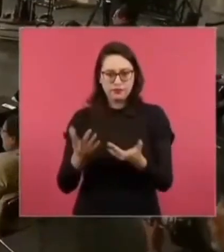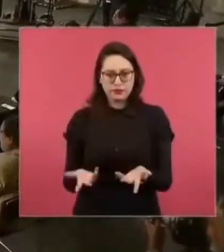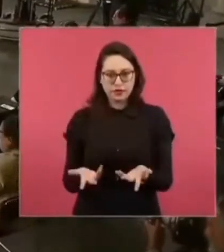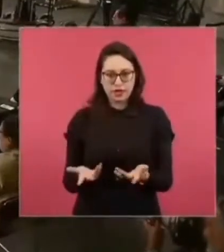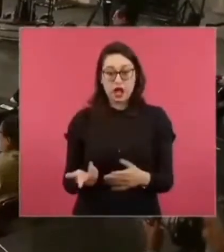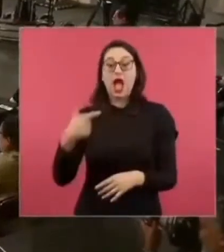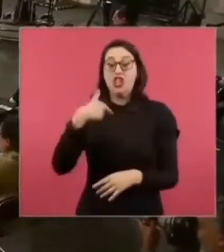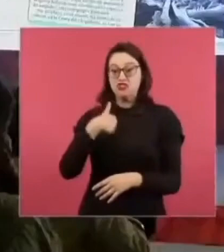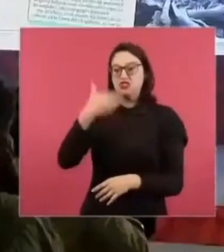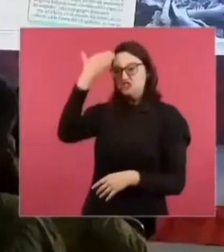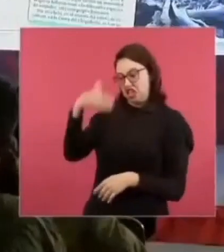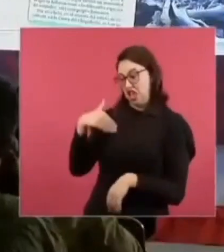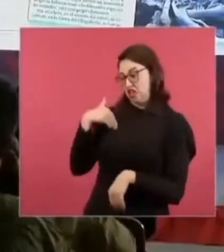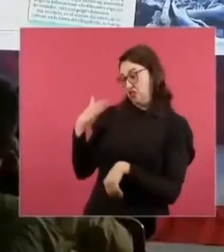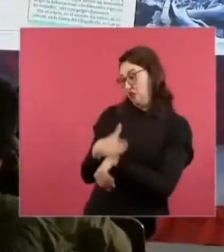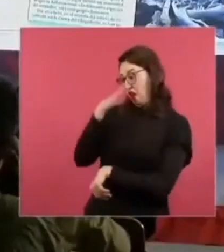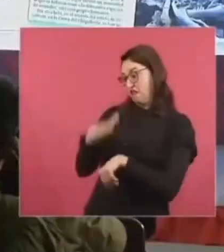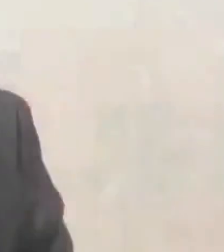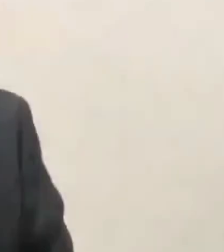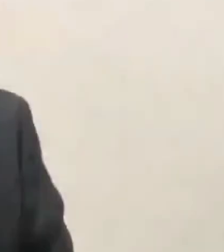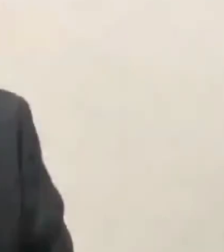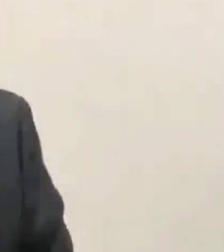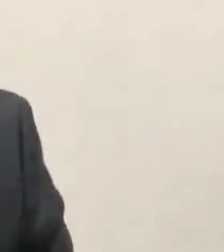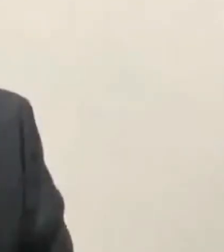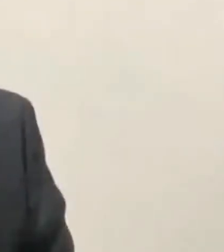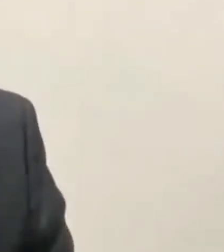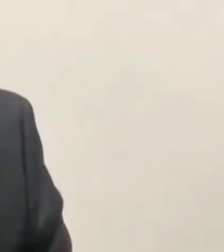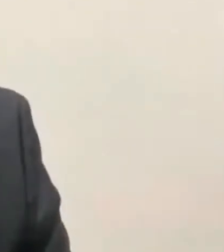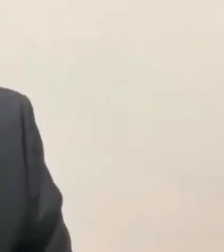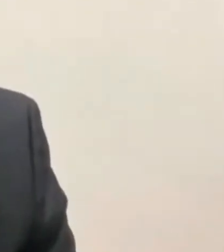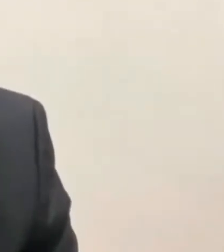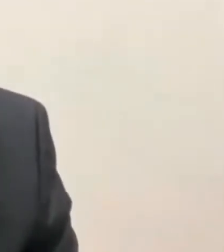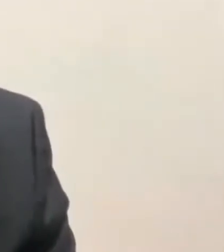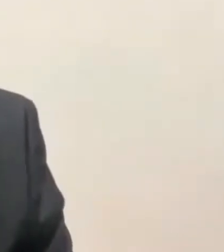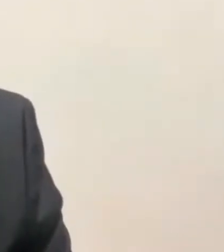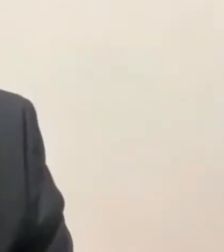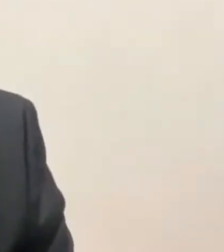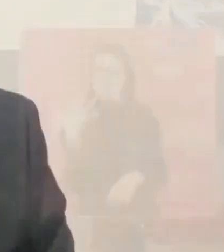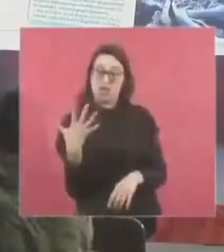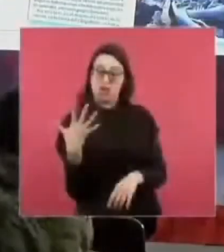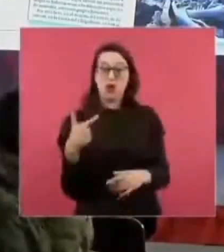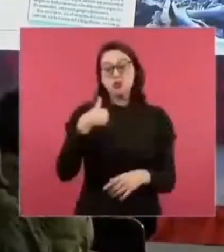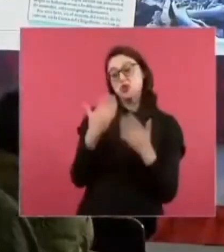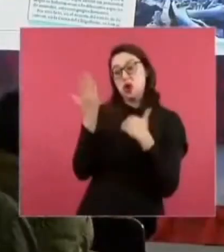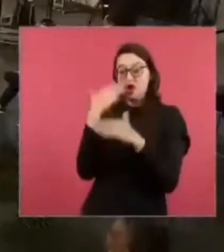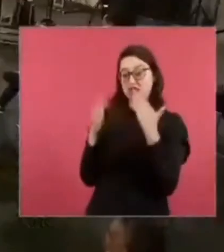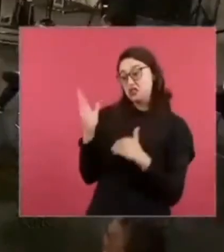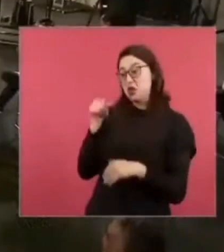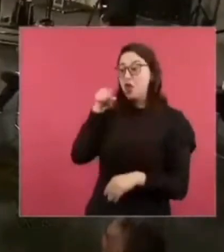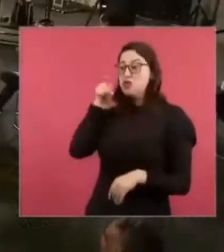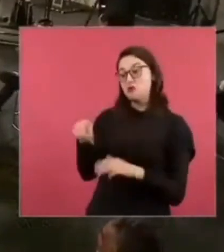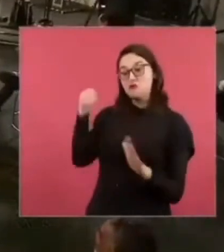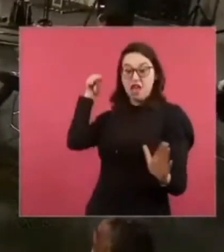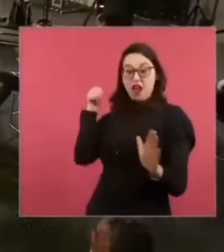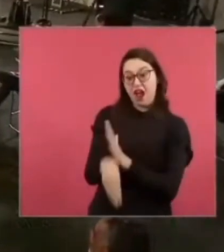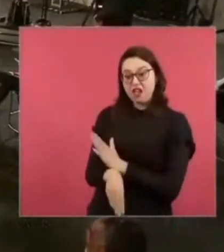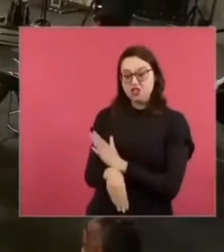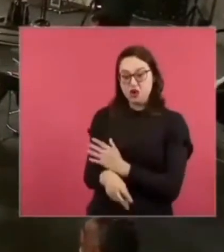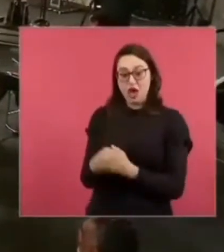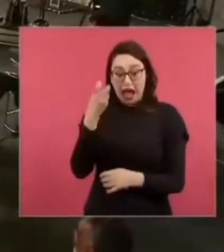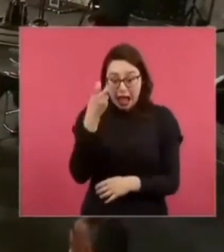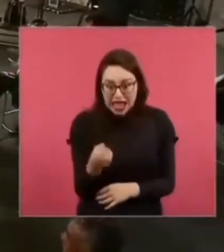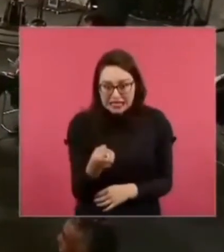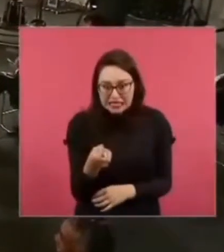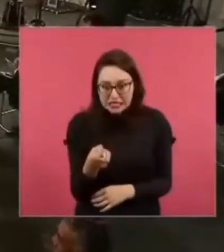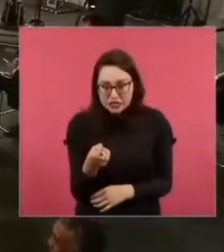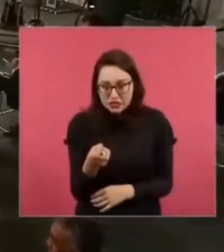quede claro el nivel de ignorancia de los que critican a la maestra. Y qué chulada ver a